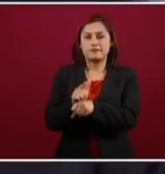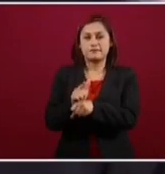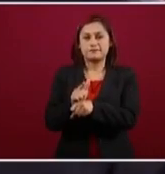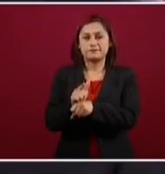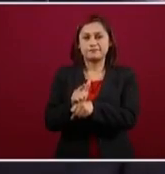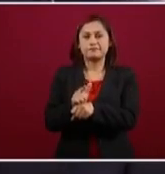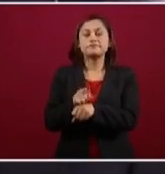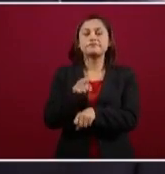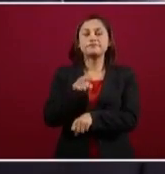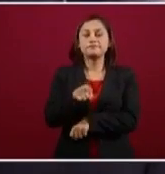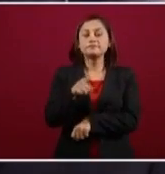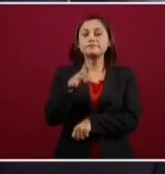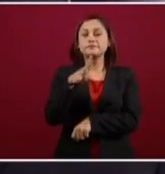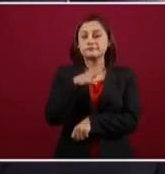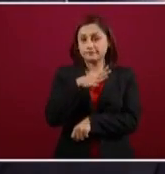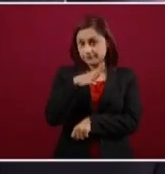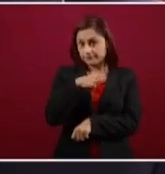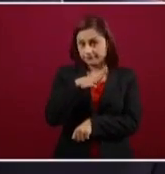tenía